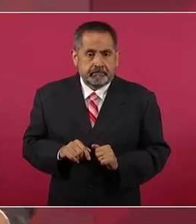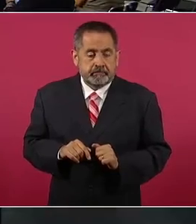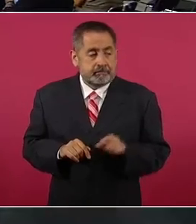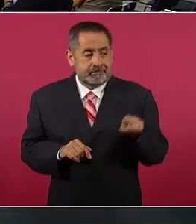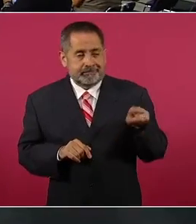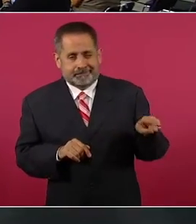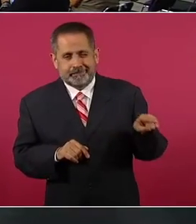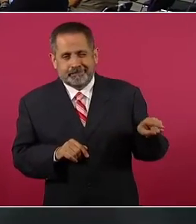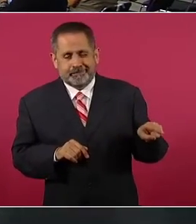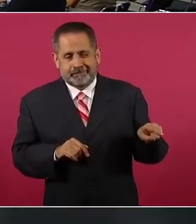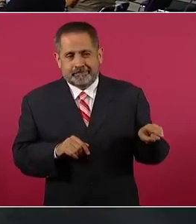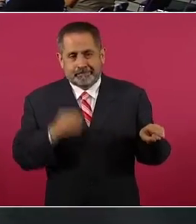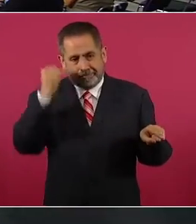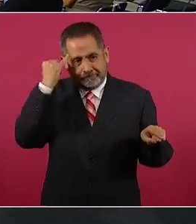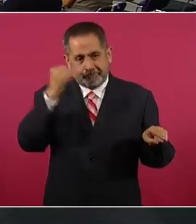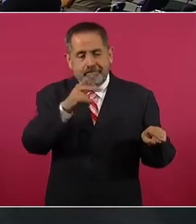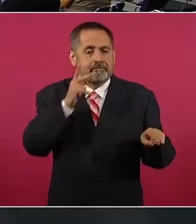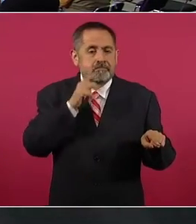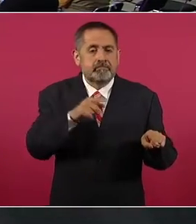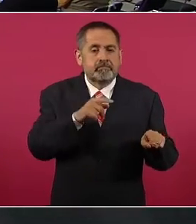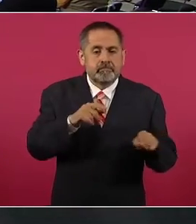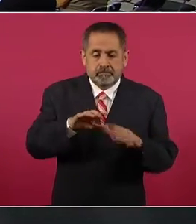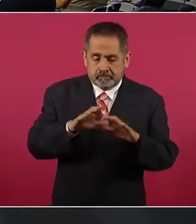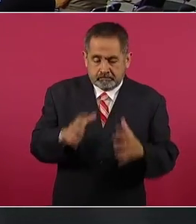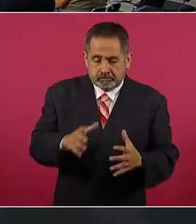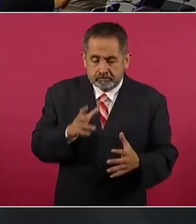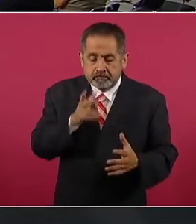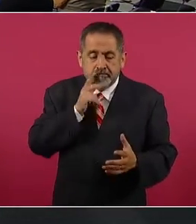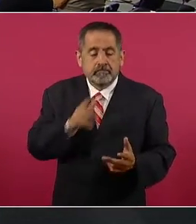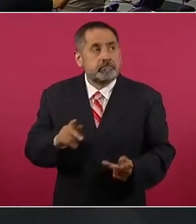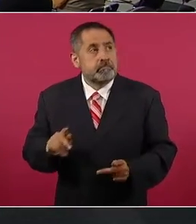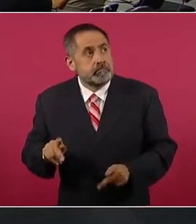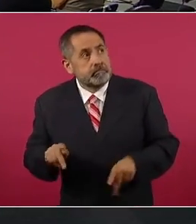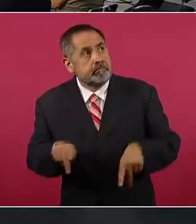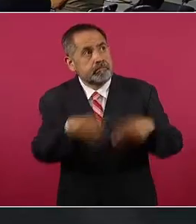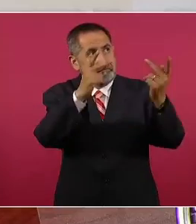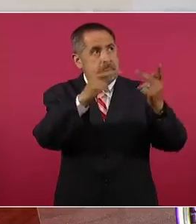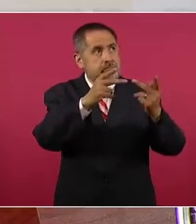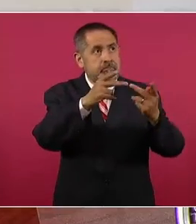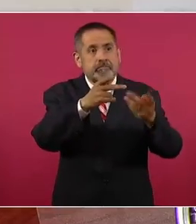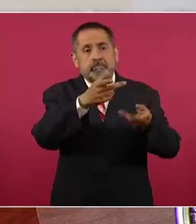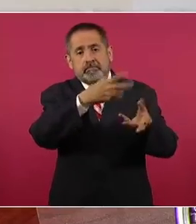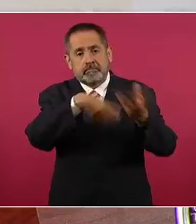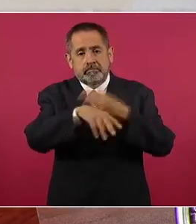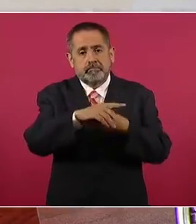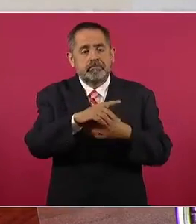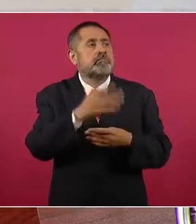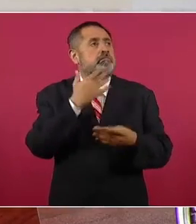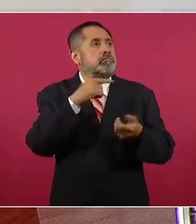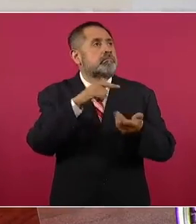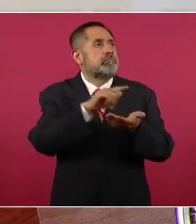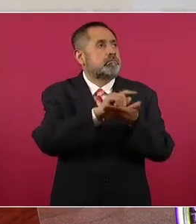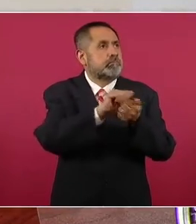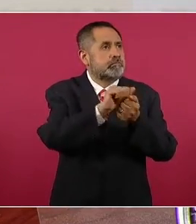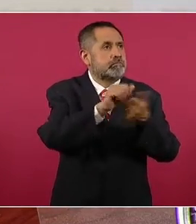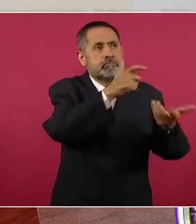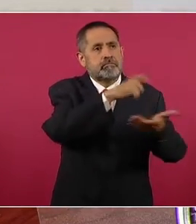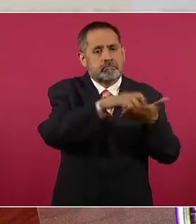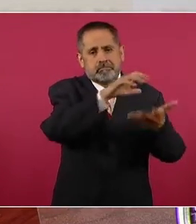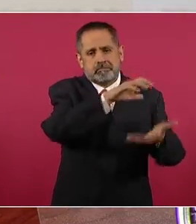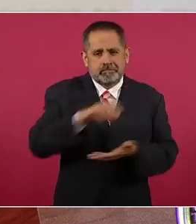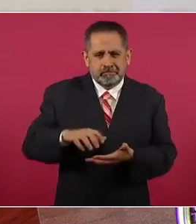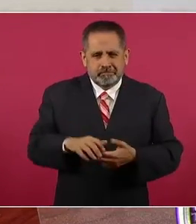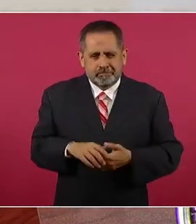aplicaban consistía en vender petróleo crudo y comprar gasolinas, que era como